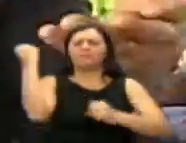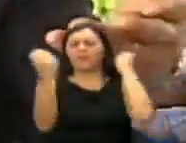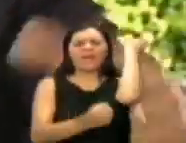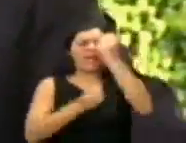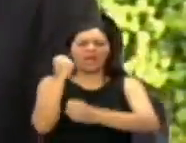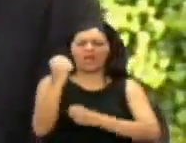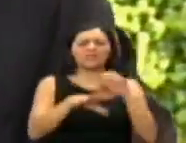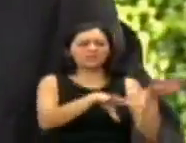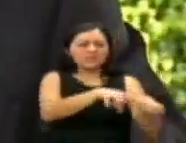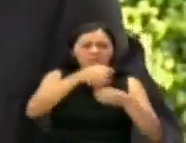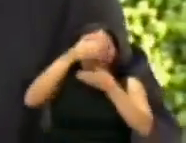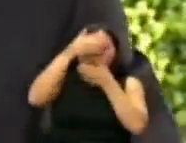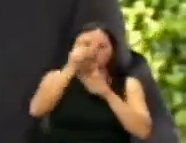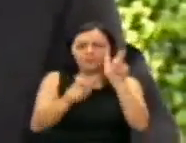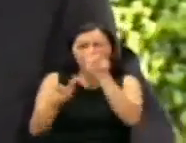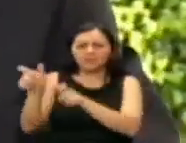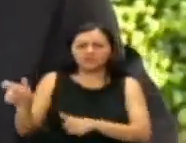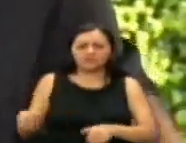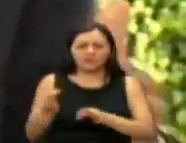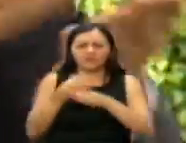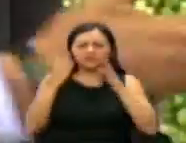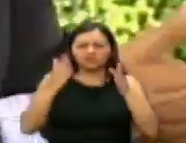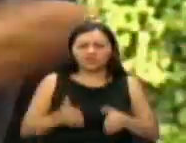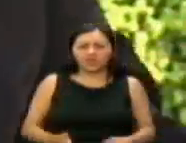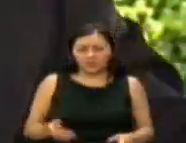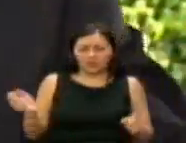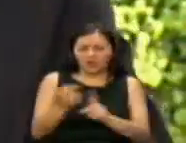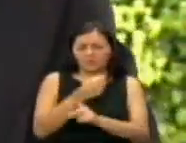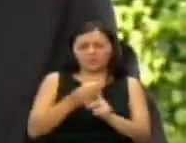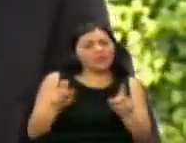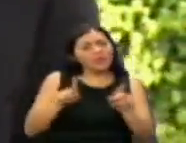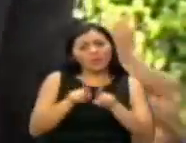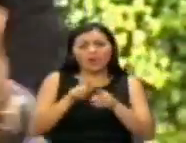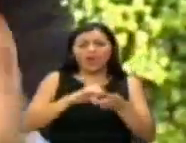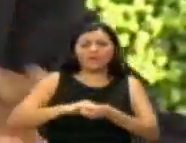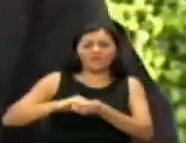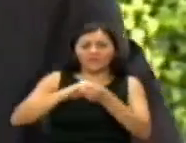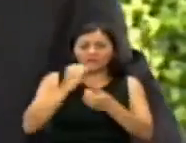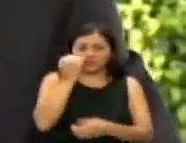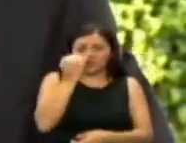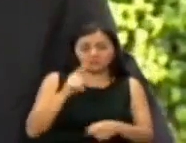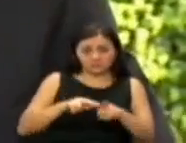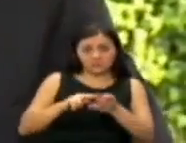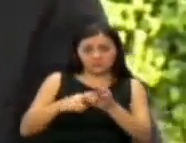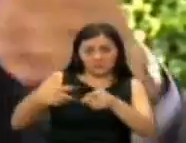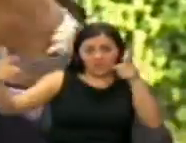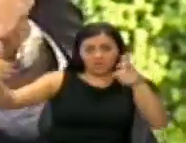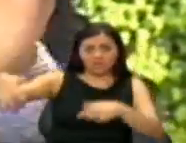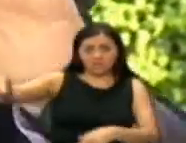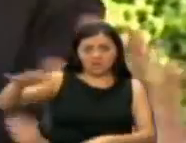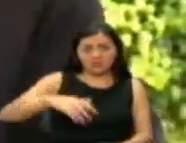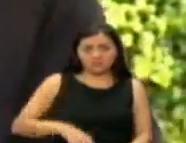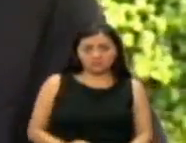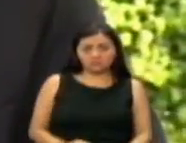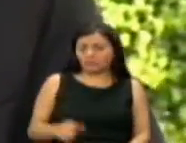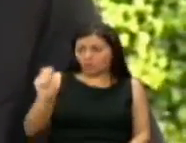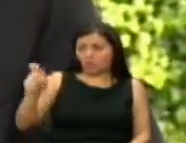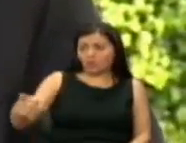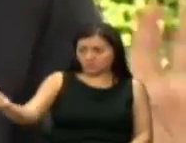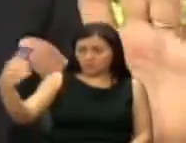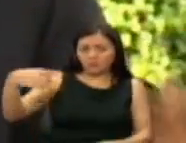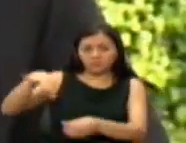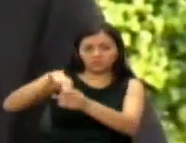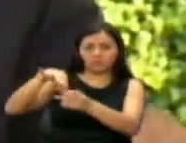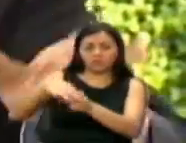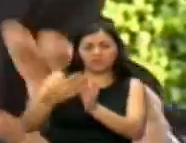secuestraron funcionarios, los agredieron. ¿Qué esperan? Es como la CONAIE. ¿Usted cree que la CONAIE es mayoría? Que se presente Jorge Herrera, Lourdes Tibán